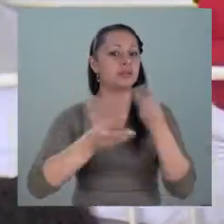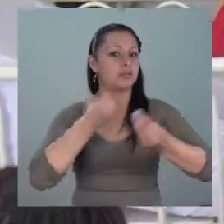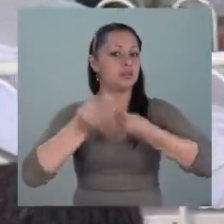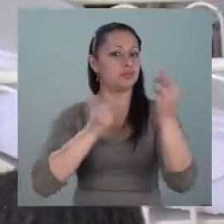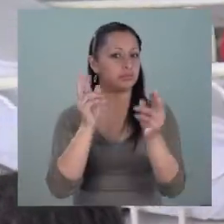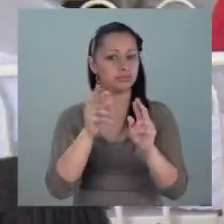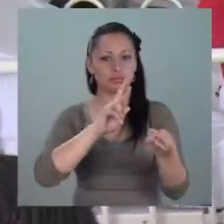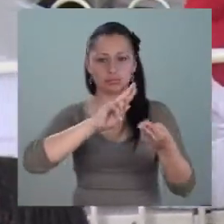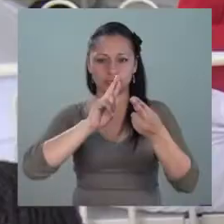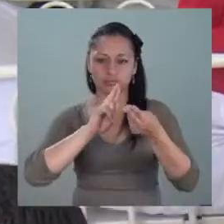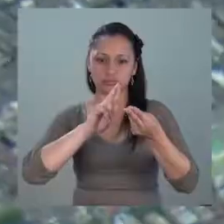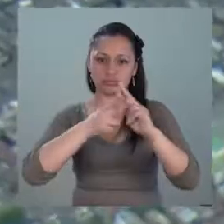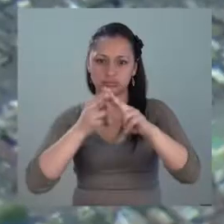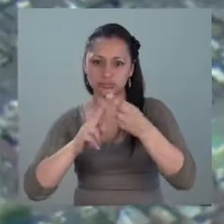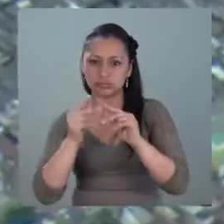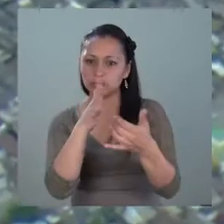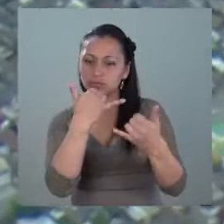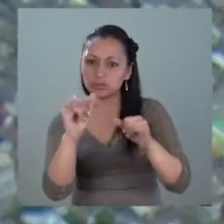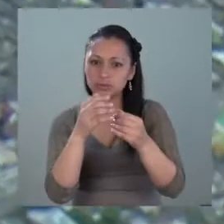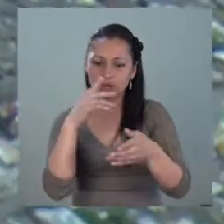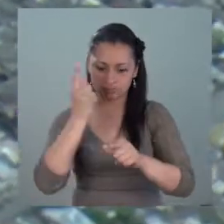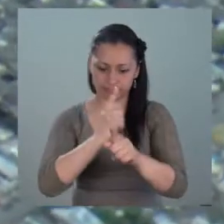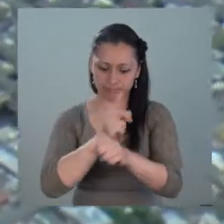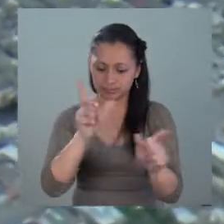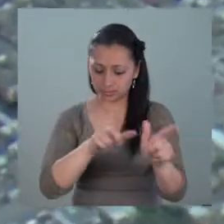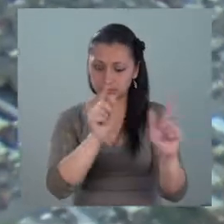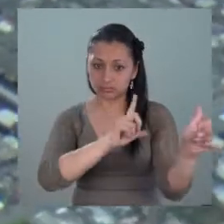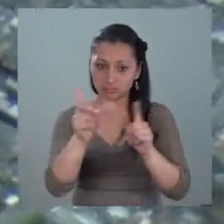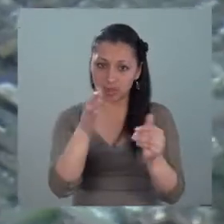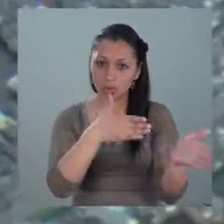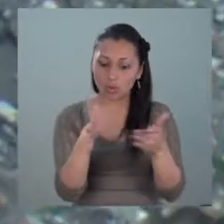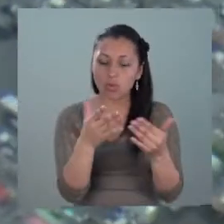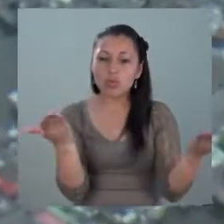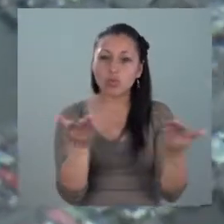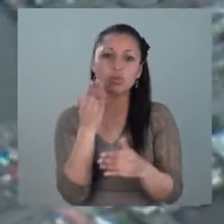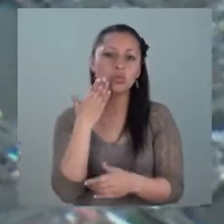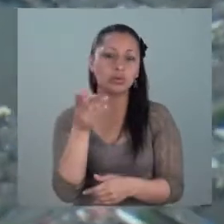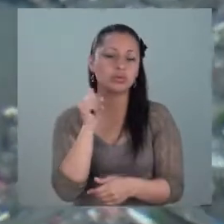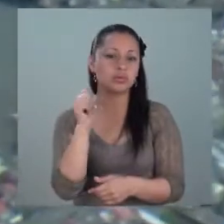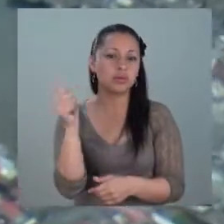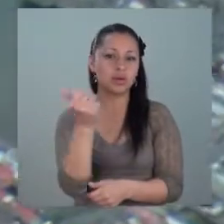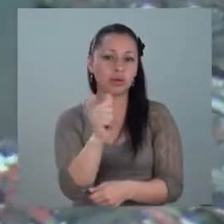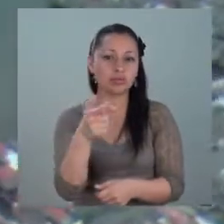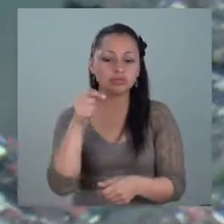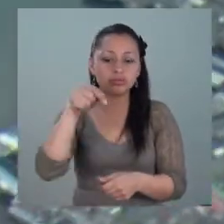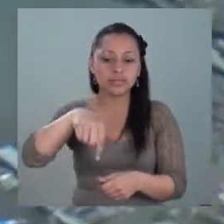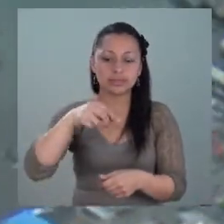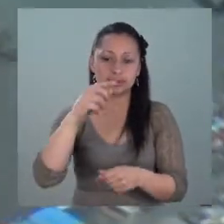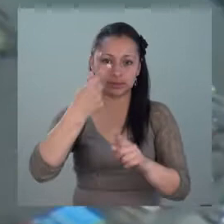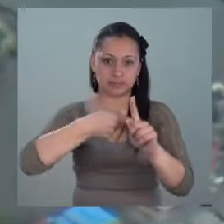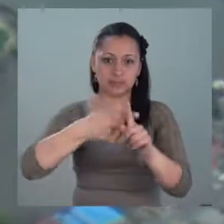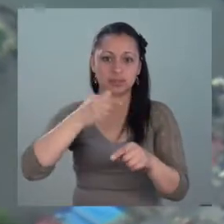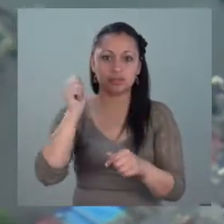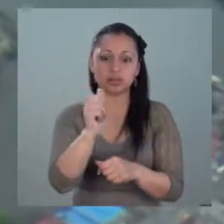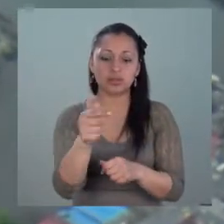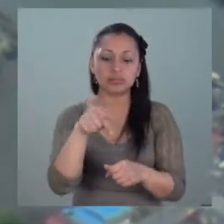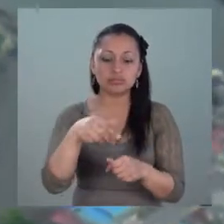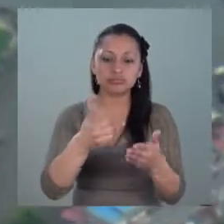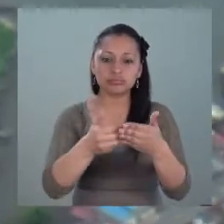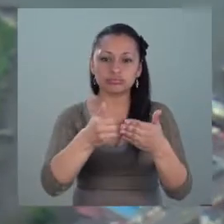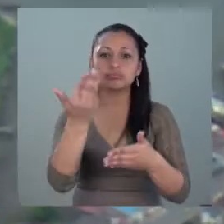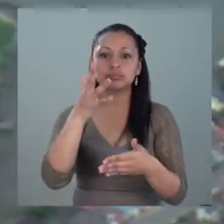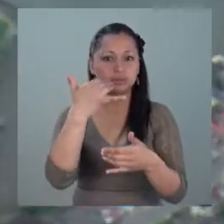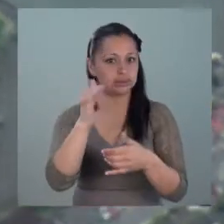Ahí se hizo una relación de todos los compromisos que ya se cumplieron. En agosto, o sea, este mes,